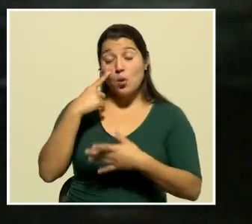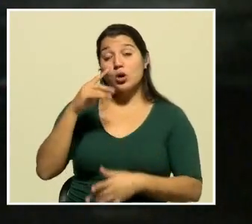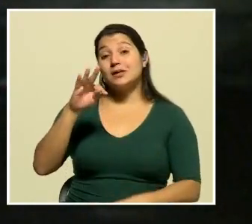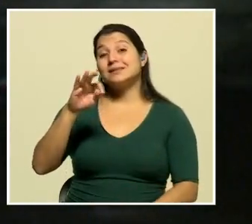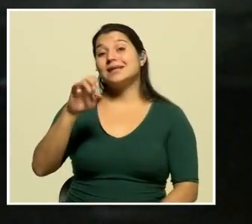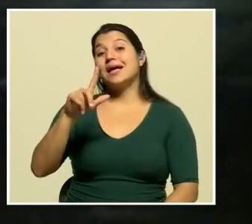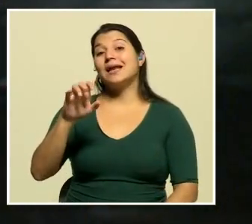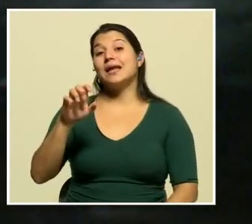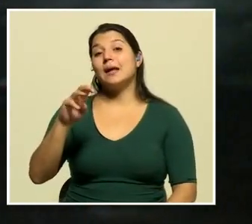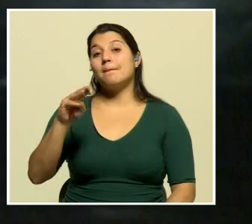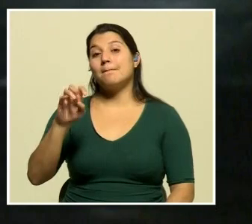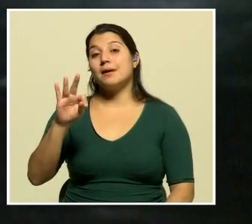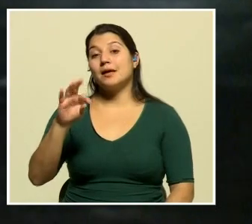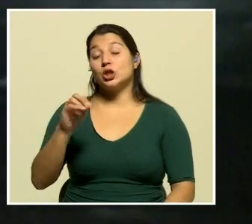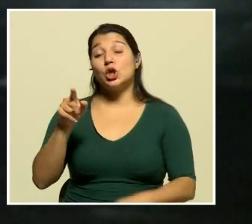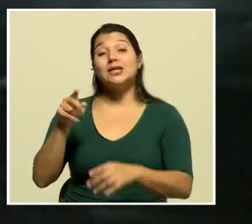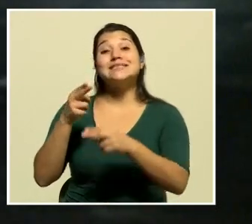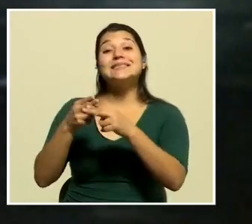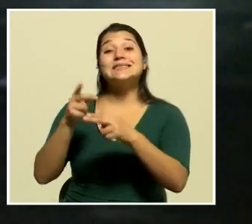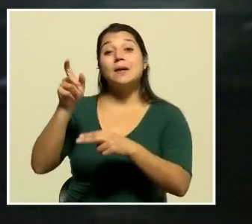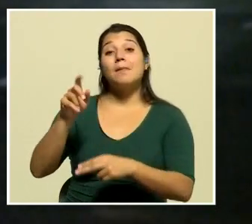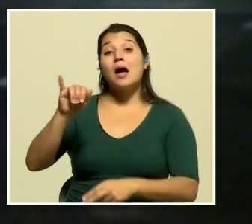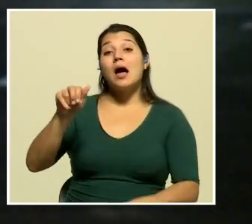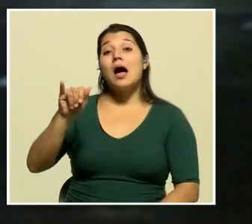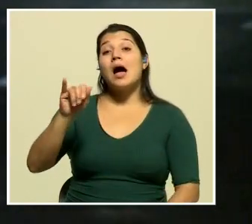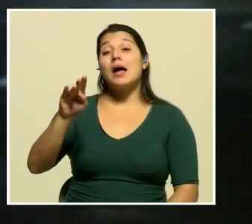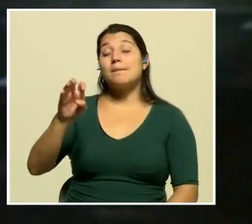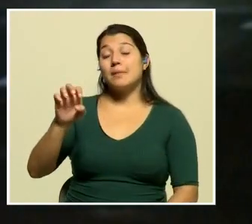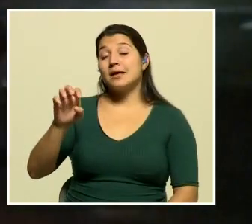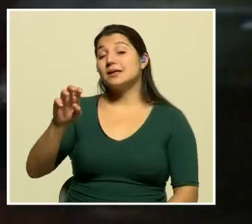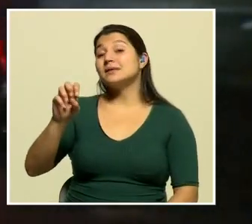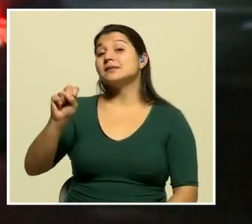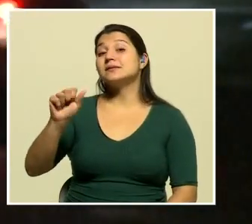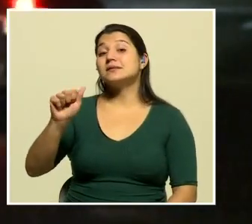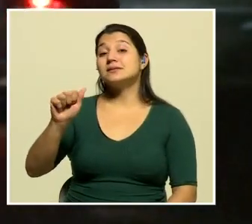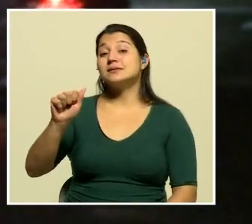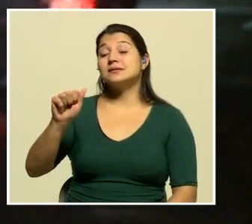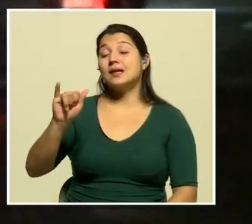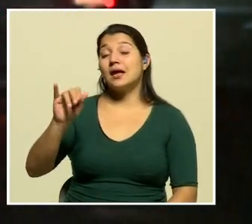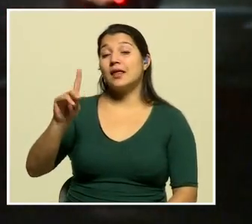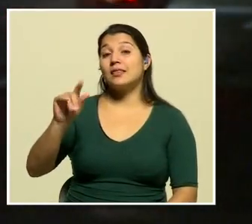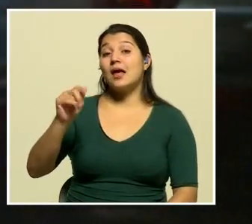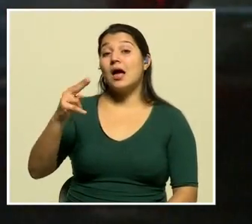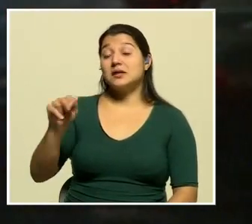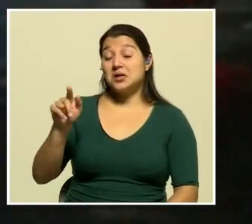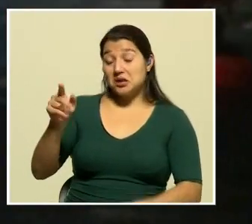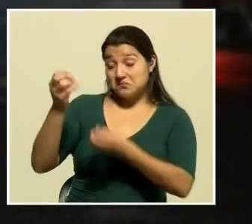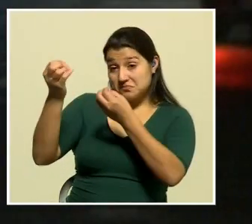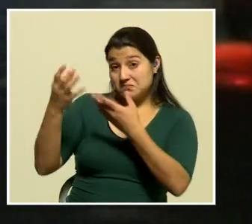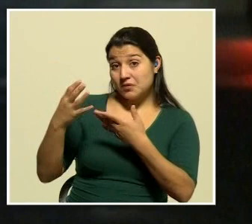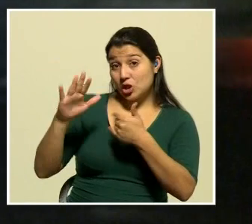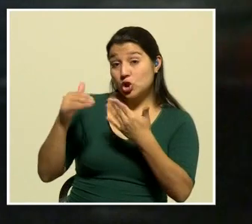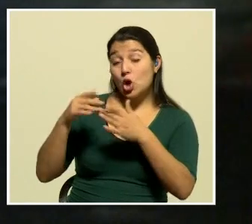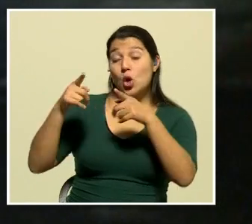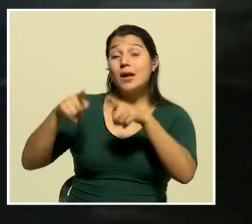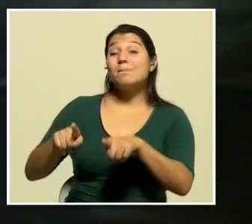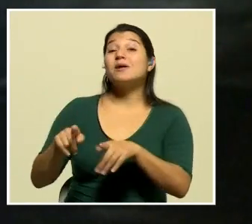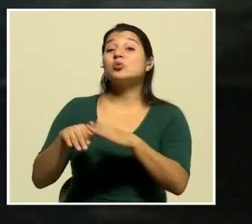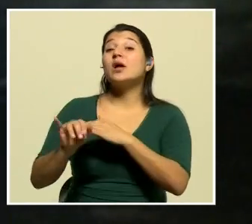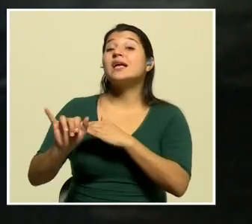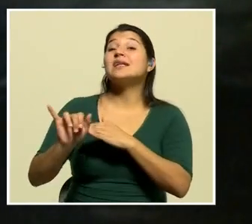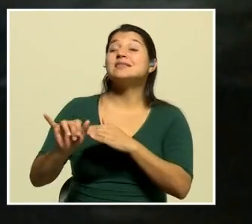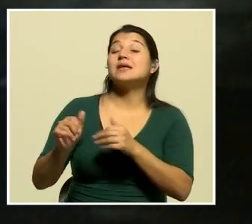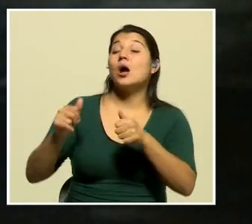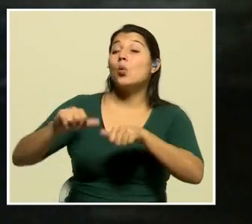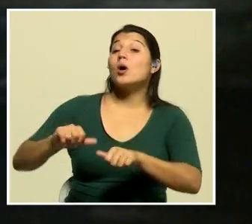panameños. Jaime Saldaña nos informa también la reacción que se ha dado ante este acuerdo con Panamá y también